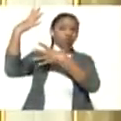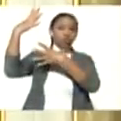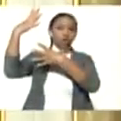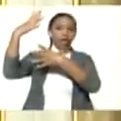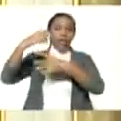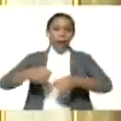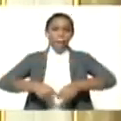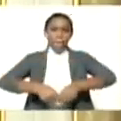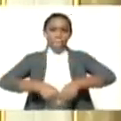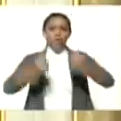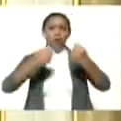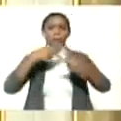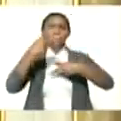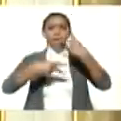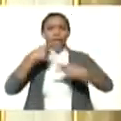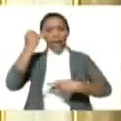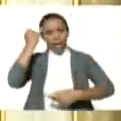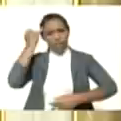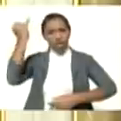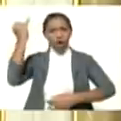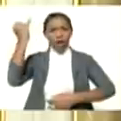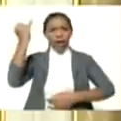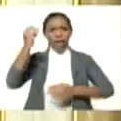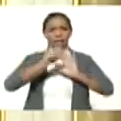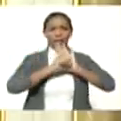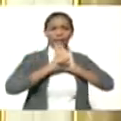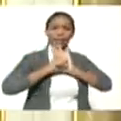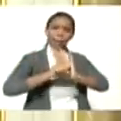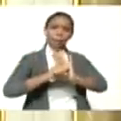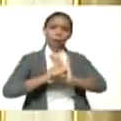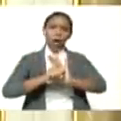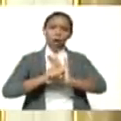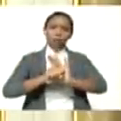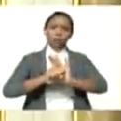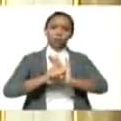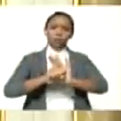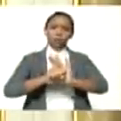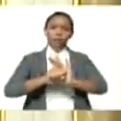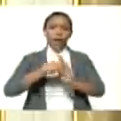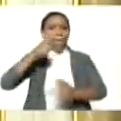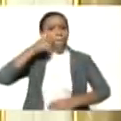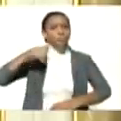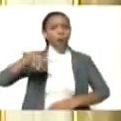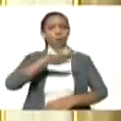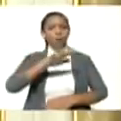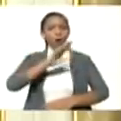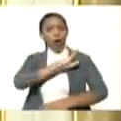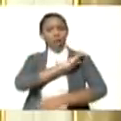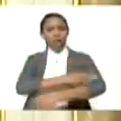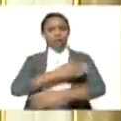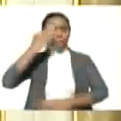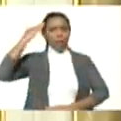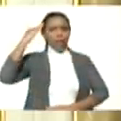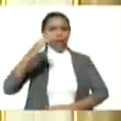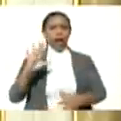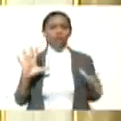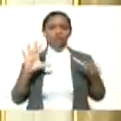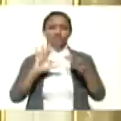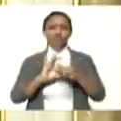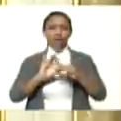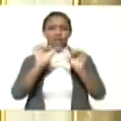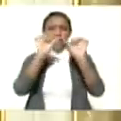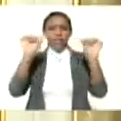ruptura política, ideológica, simbólica, definitiva del pueblo y la Fuerza Armada con el sistema